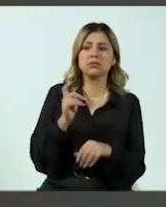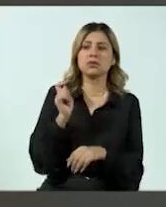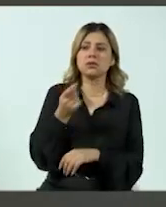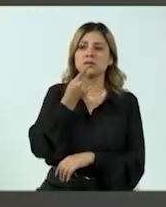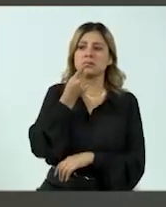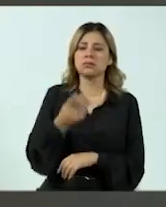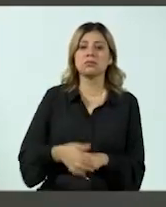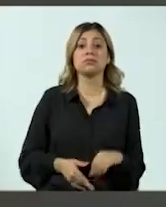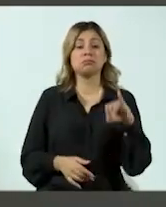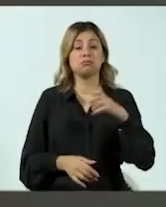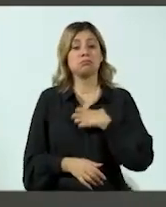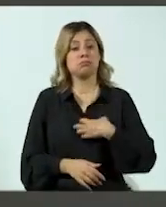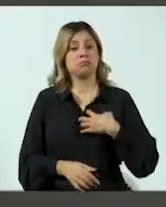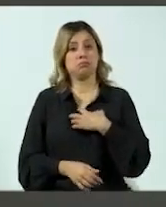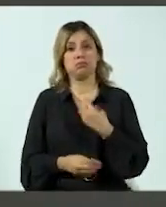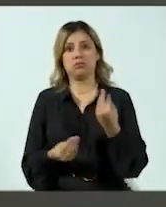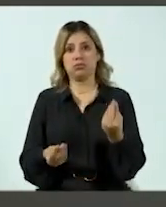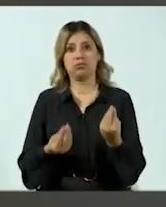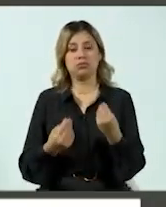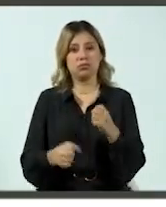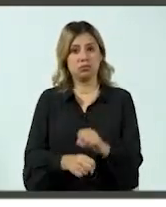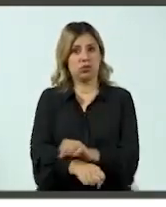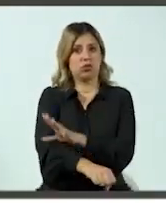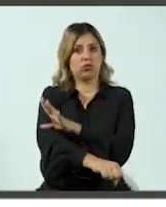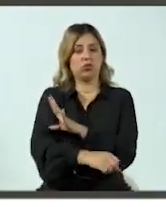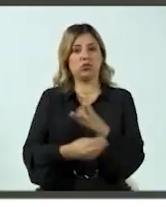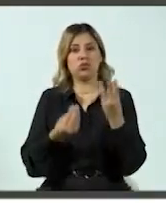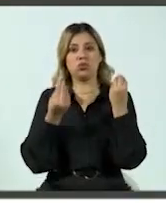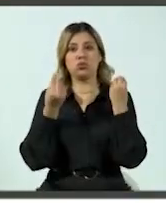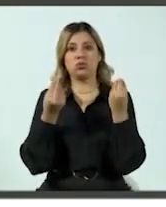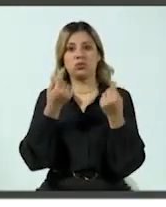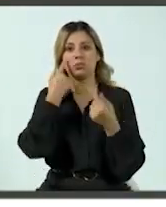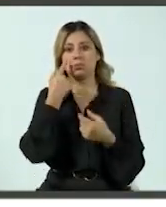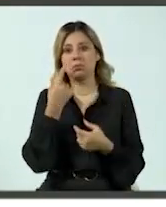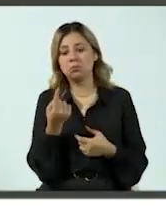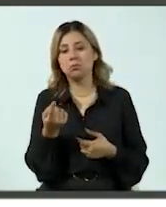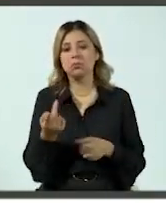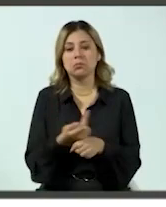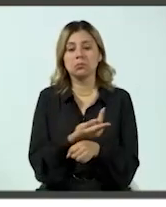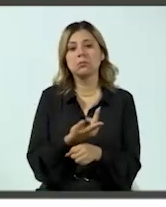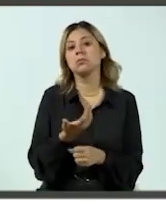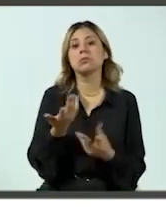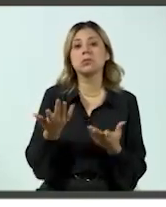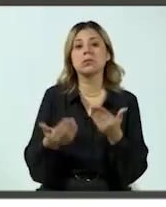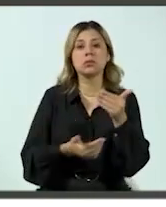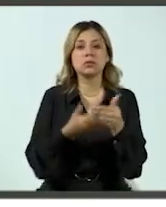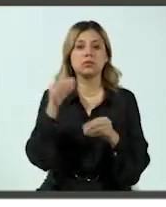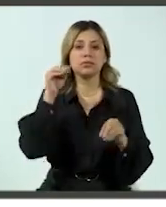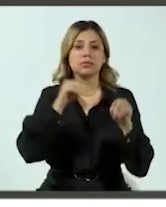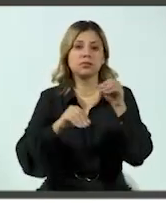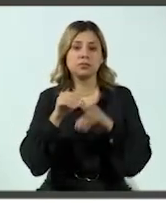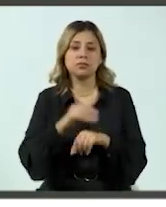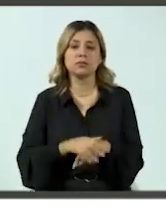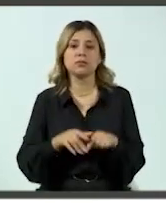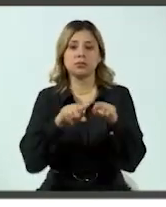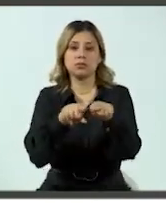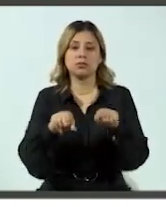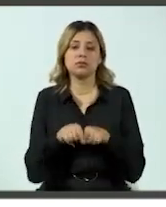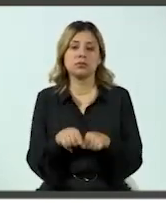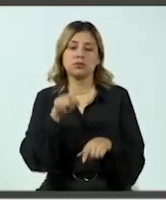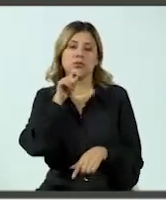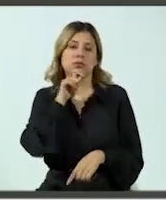verdad es que estaban muy eh emocionados Por la producción por los grandes montajes que tuvimos porque tuvimos en aquel